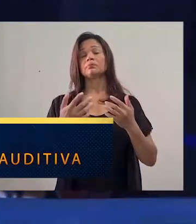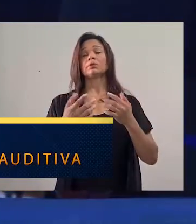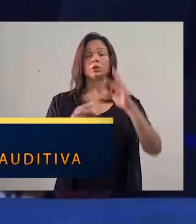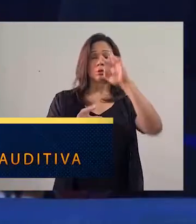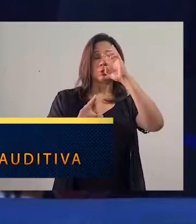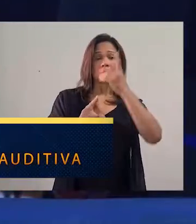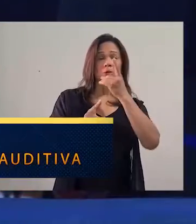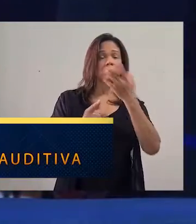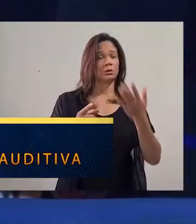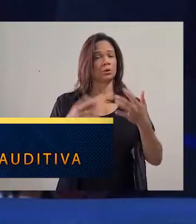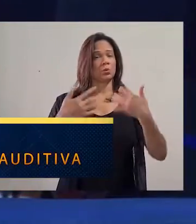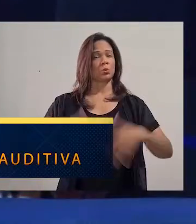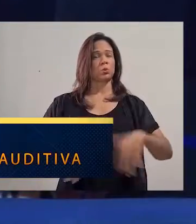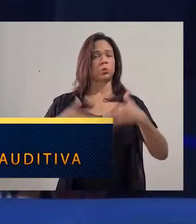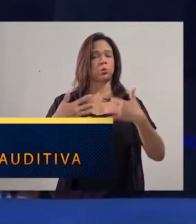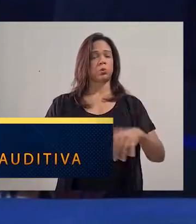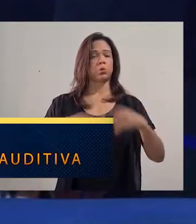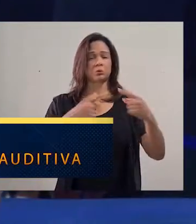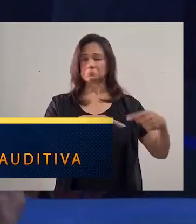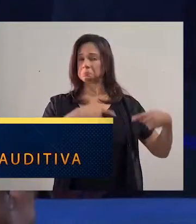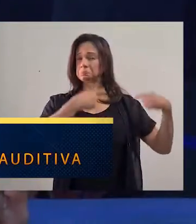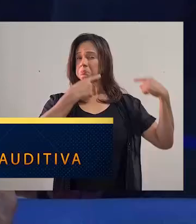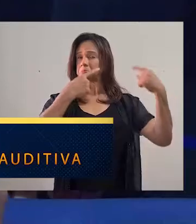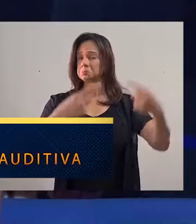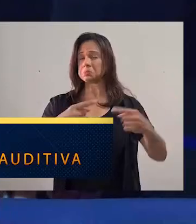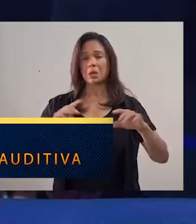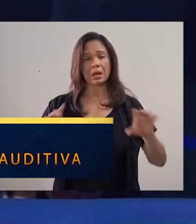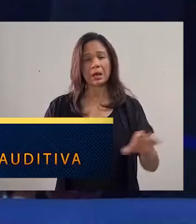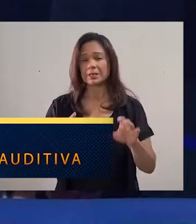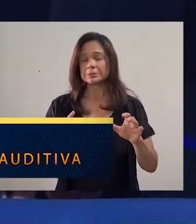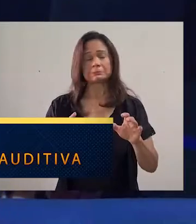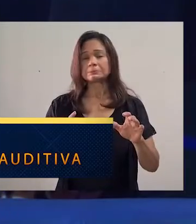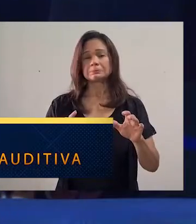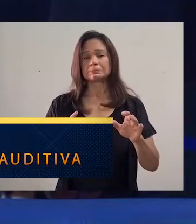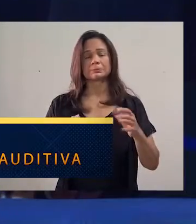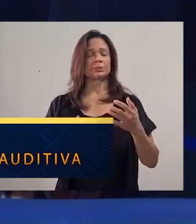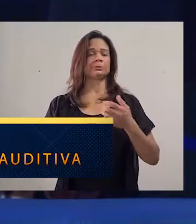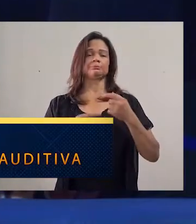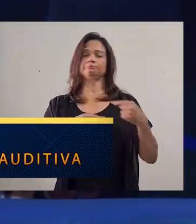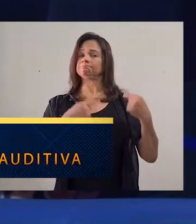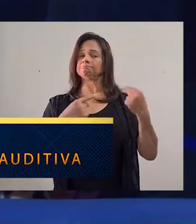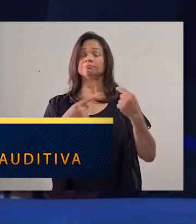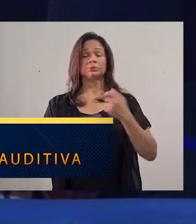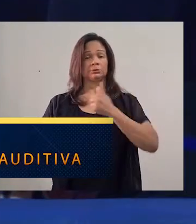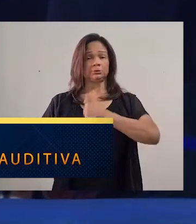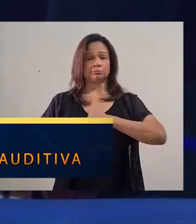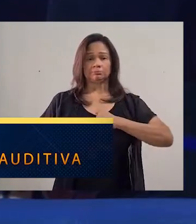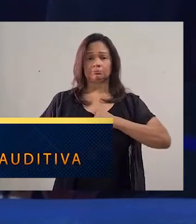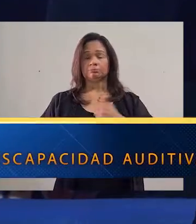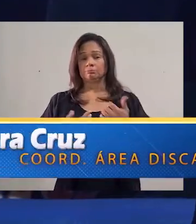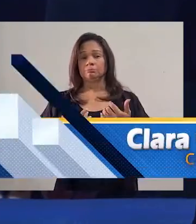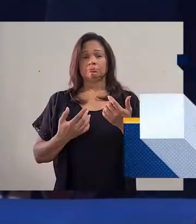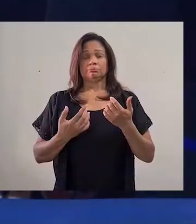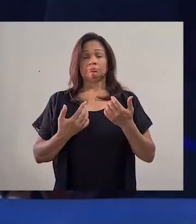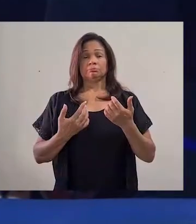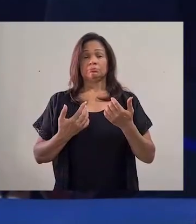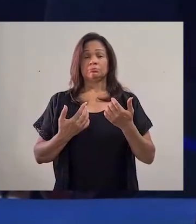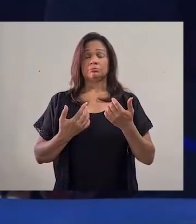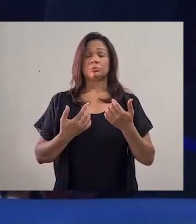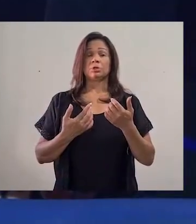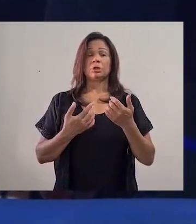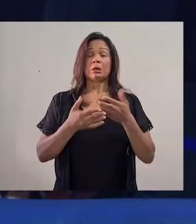Nosotros tenemos ya como país, tenemos una grandísima deuda social como país, y es que lamentablemente